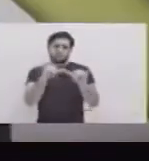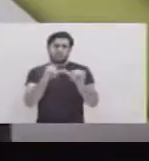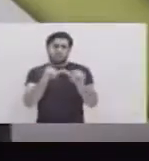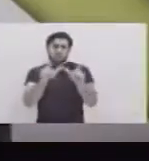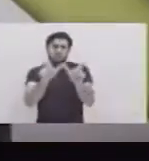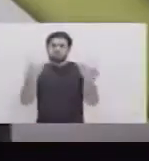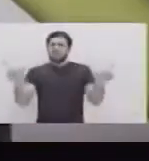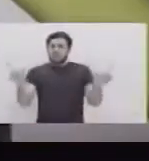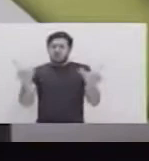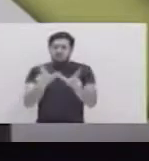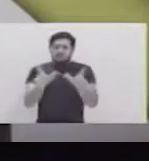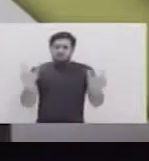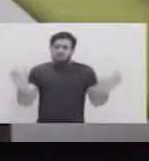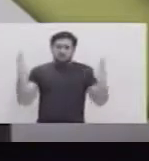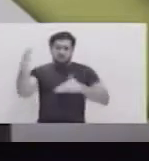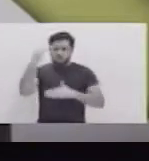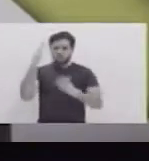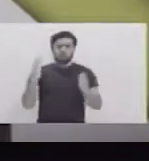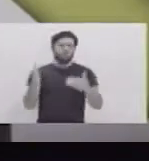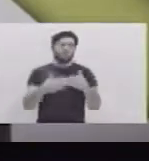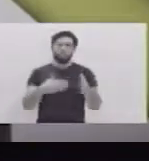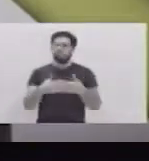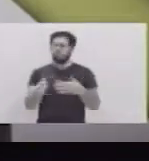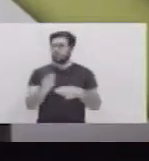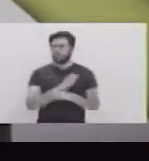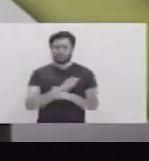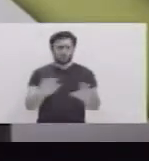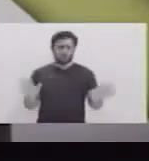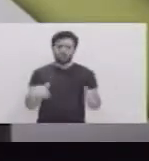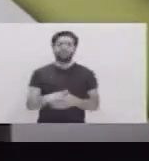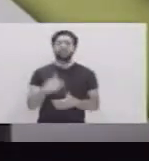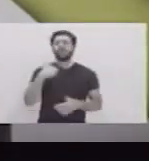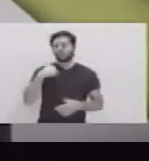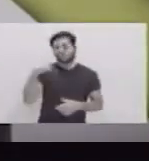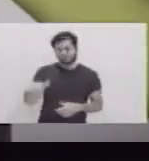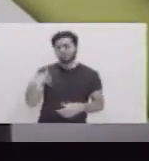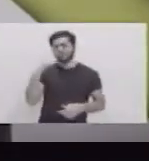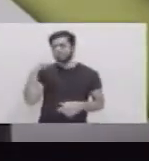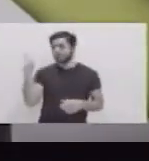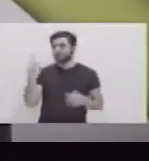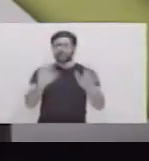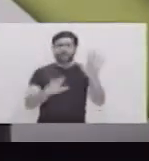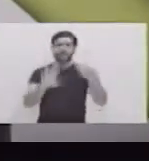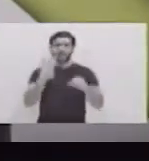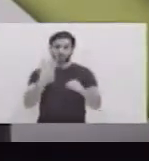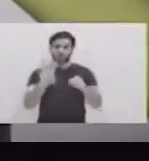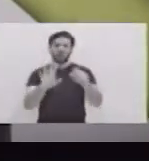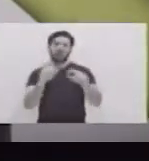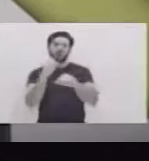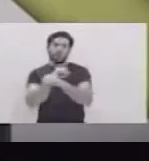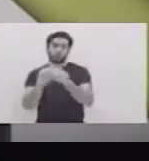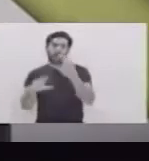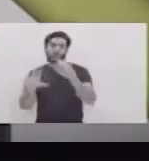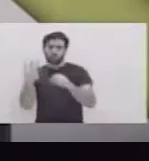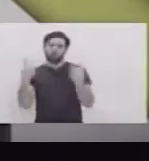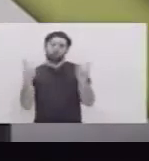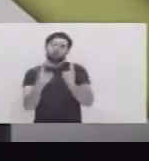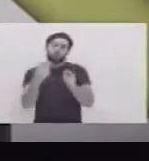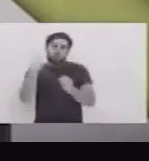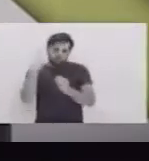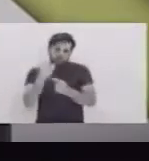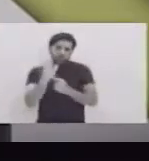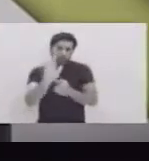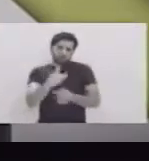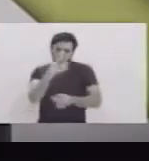Puedes cortarlo de otros tamaños o realizarlo en otros tamaños sin importar cuál sea. Yo sugiero